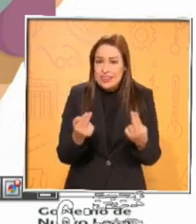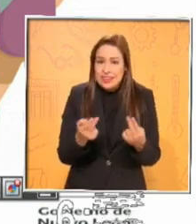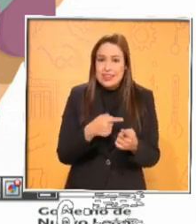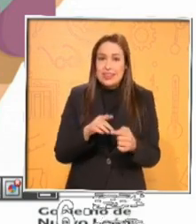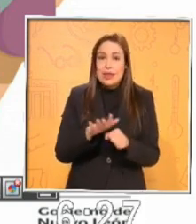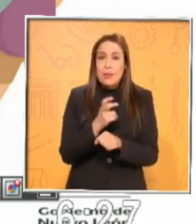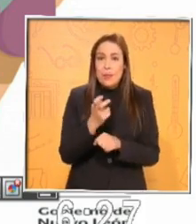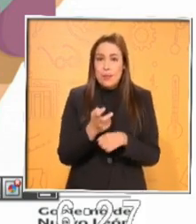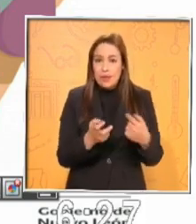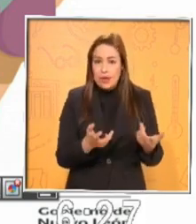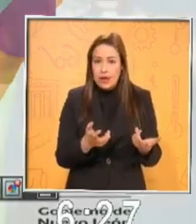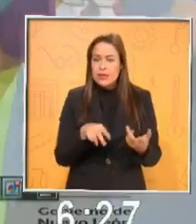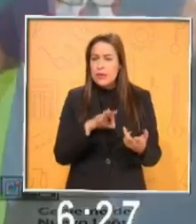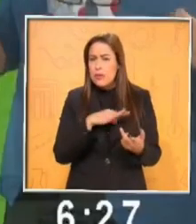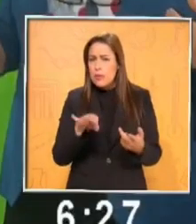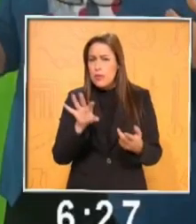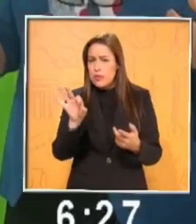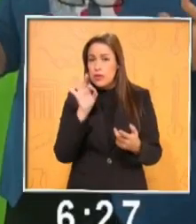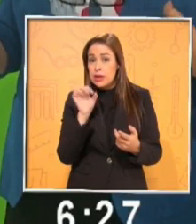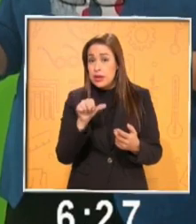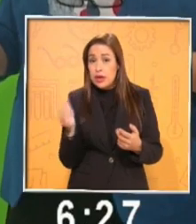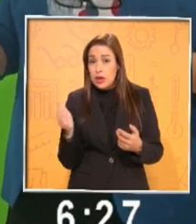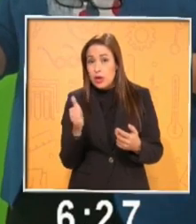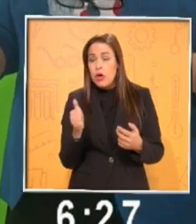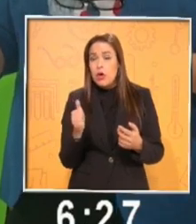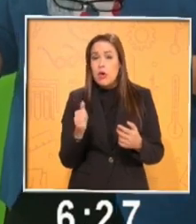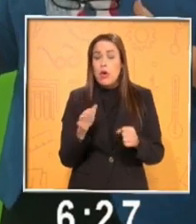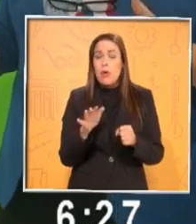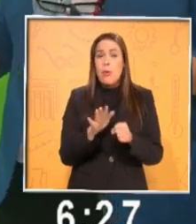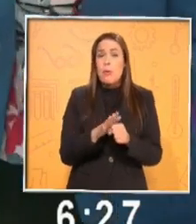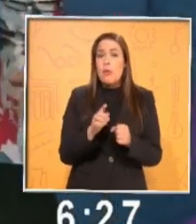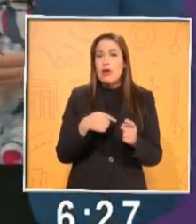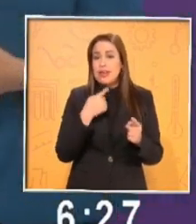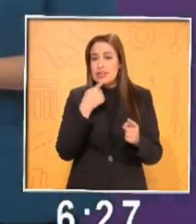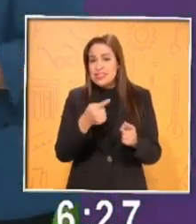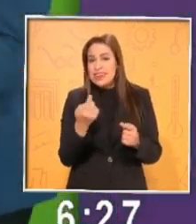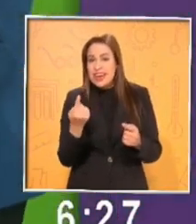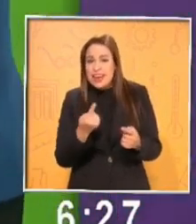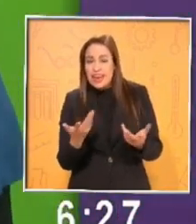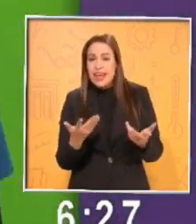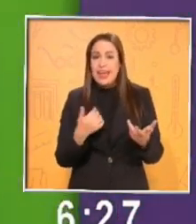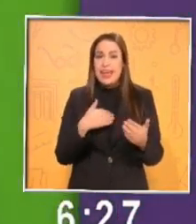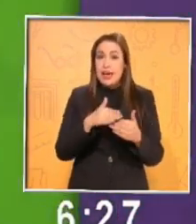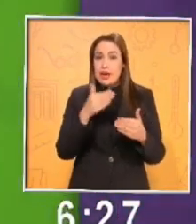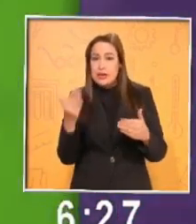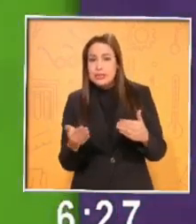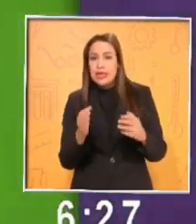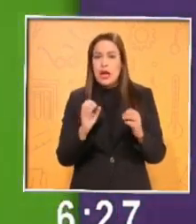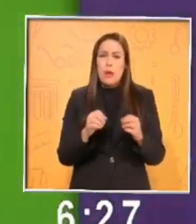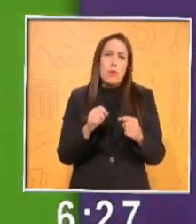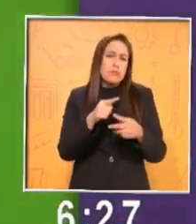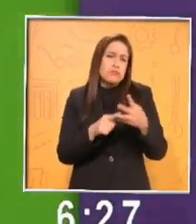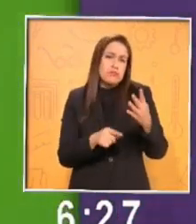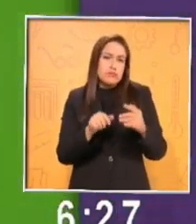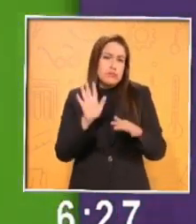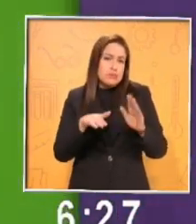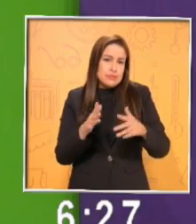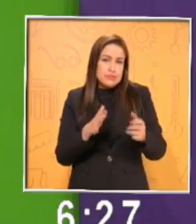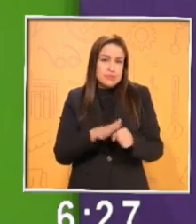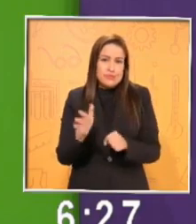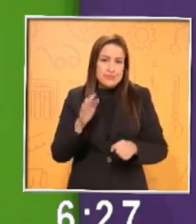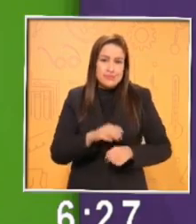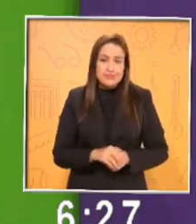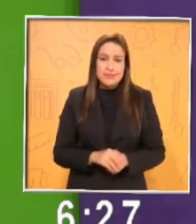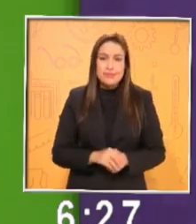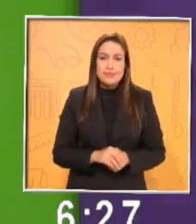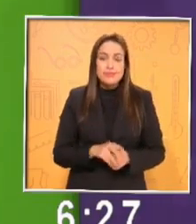por eso. Puede ser así que, por consecuencia, etc. Vamos a la siguiente idea.